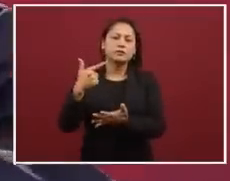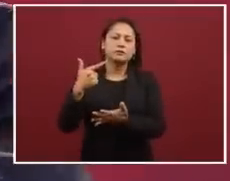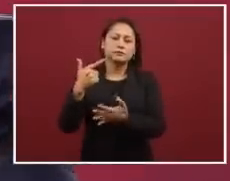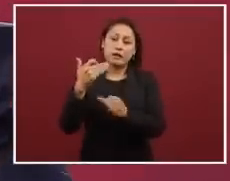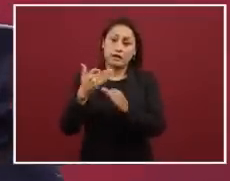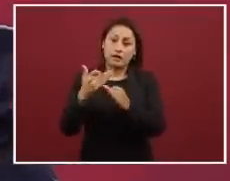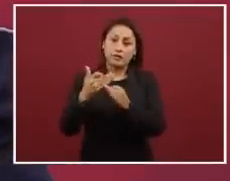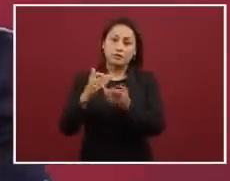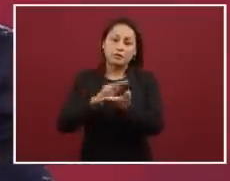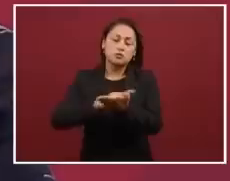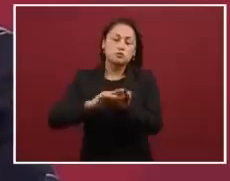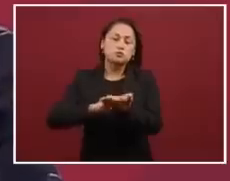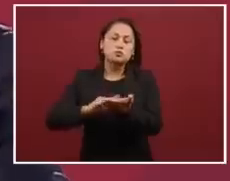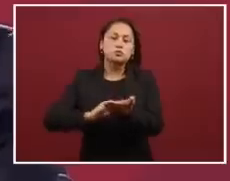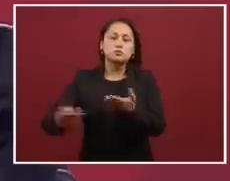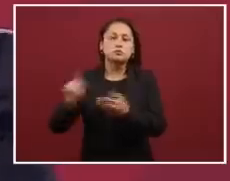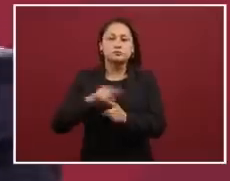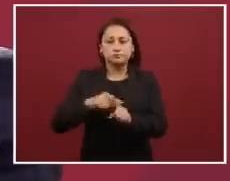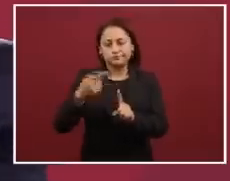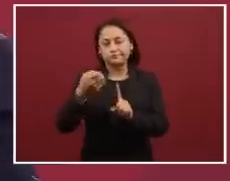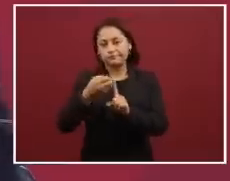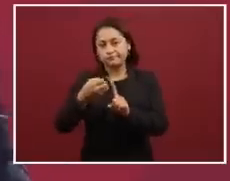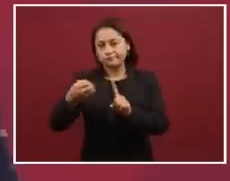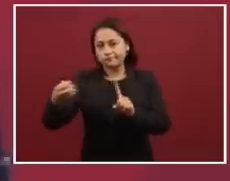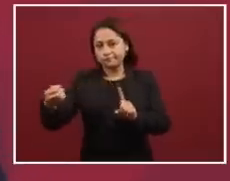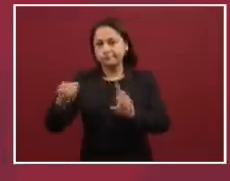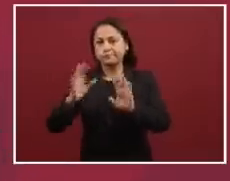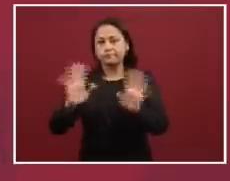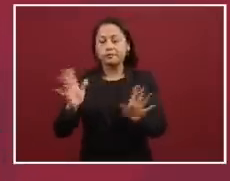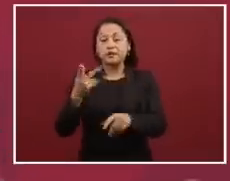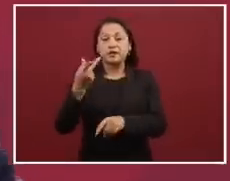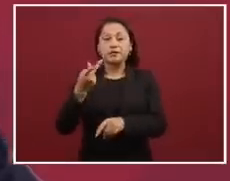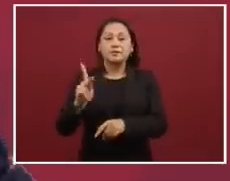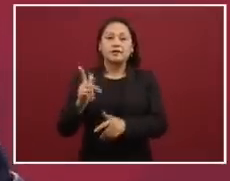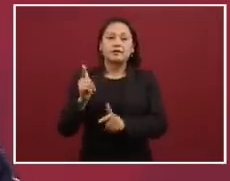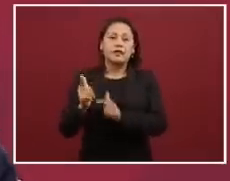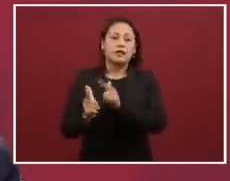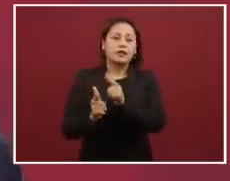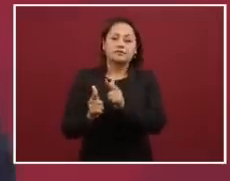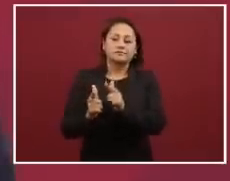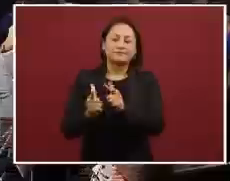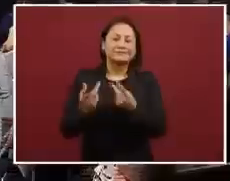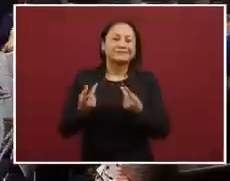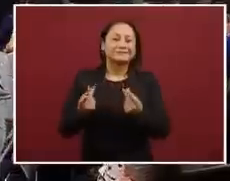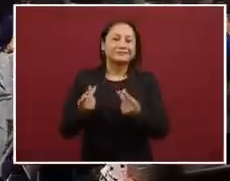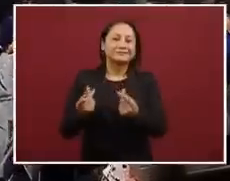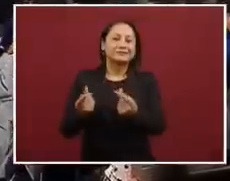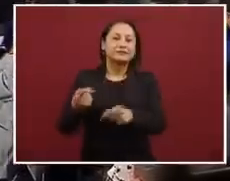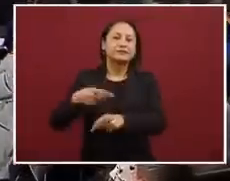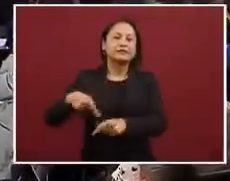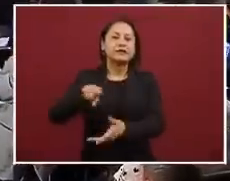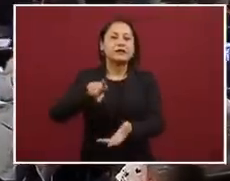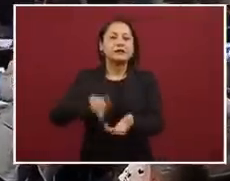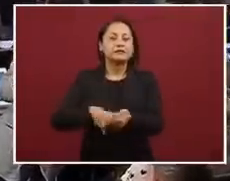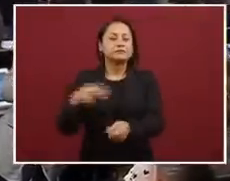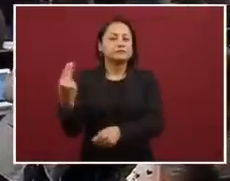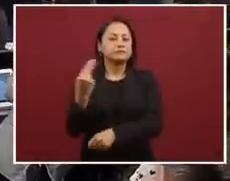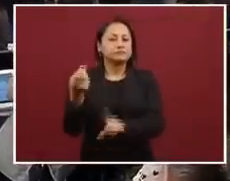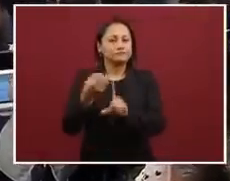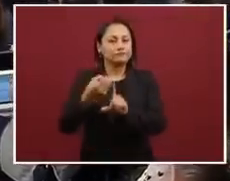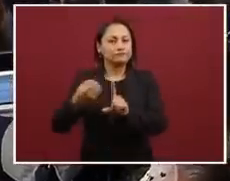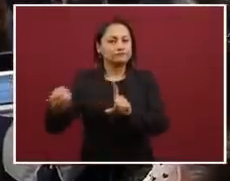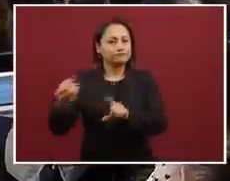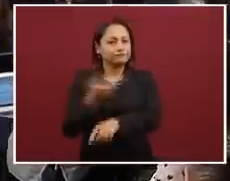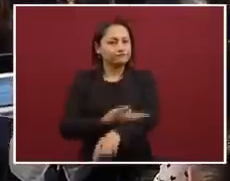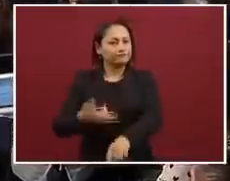atender esta situación emergente al mismo tiempo que podemos vigilar que no se